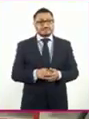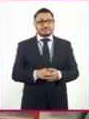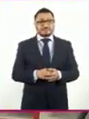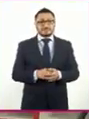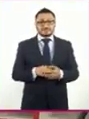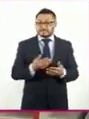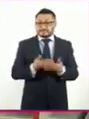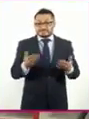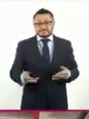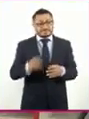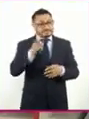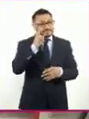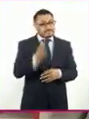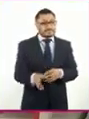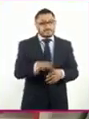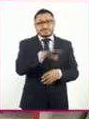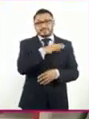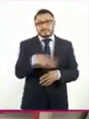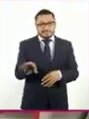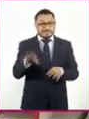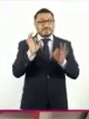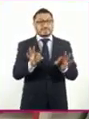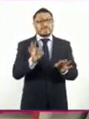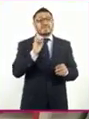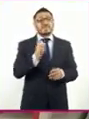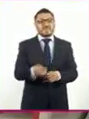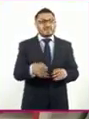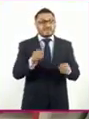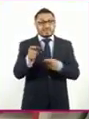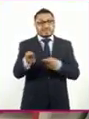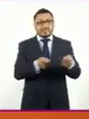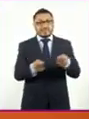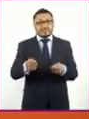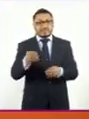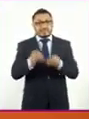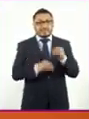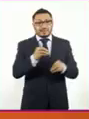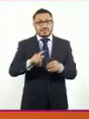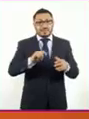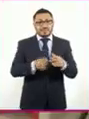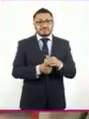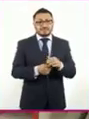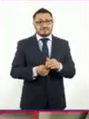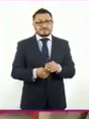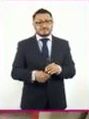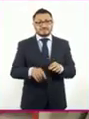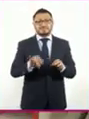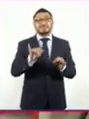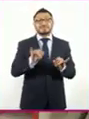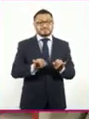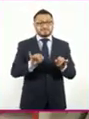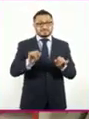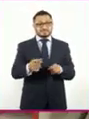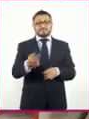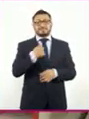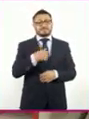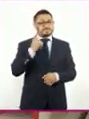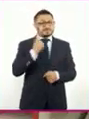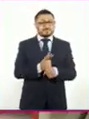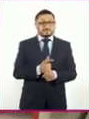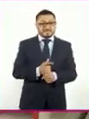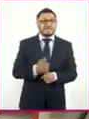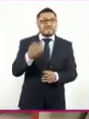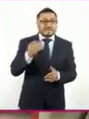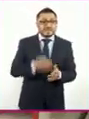Ahora que hemos visto de manera general en qué consiste el control de los procesos técnicos, definitivamente me doy cuenta que nos